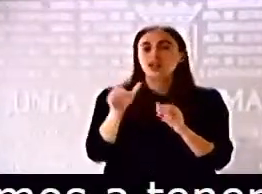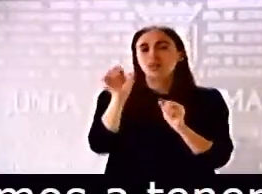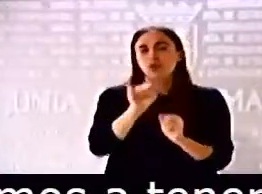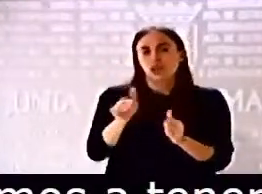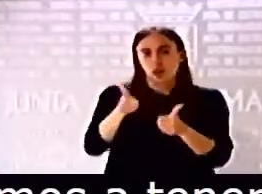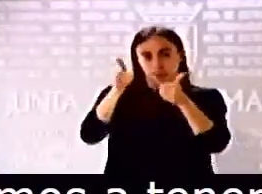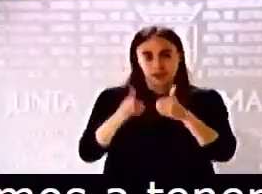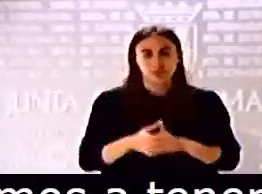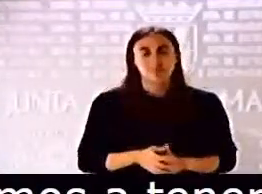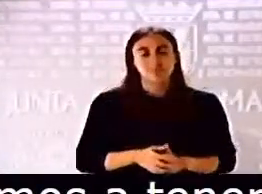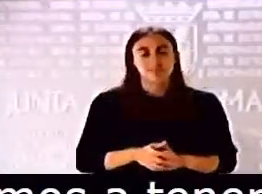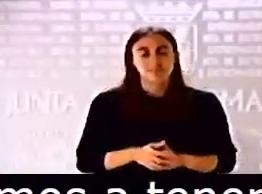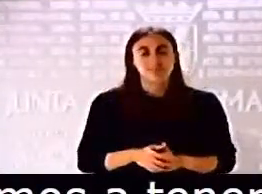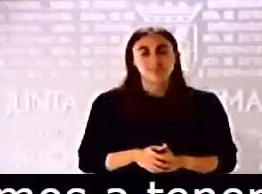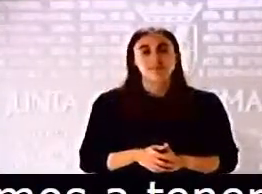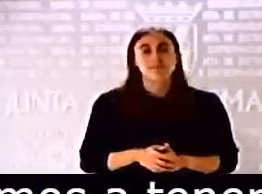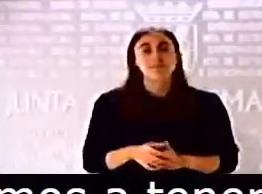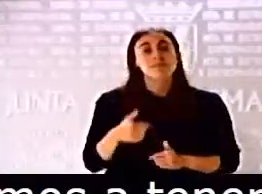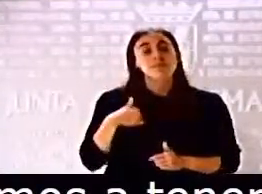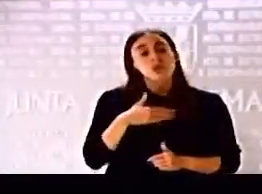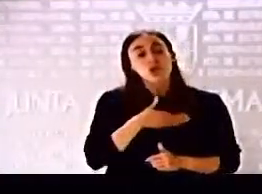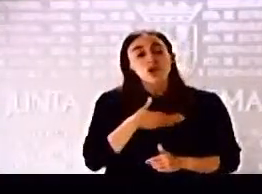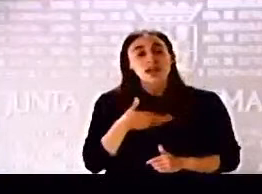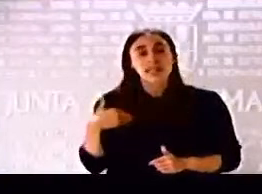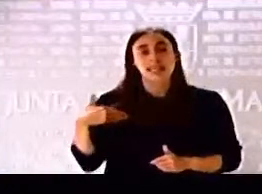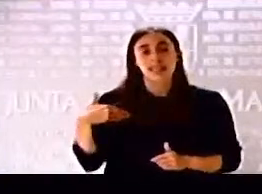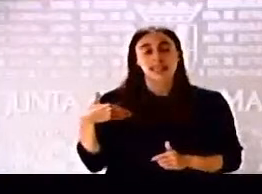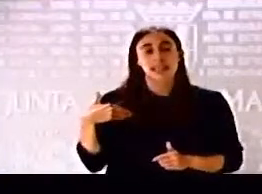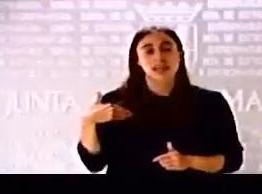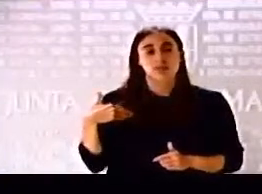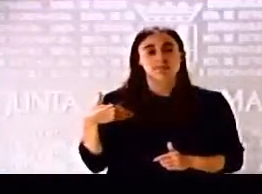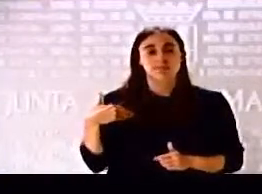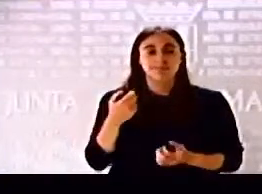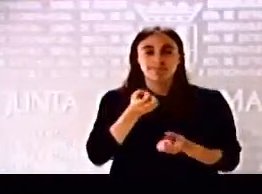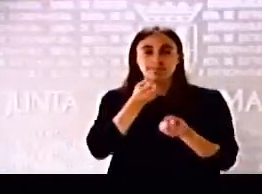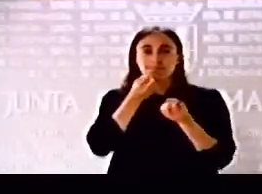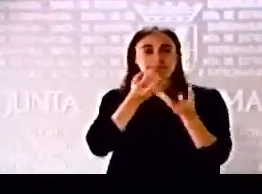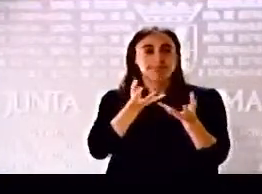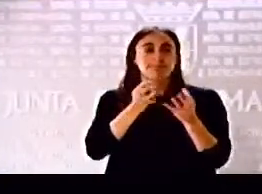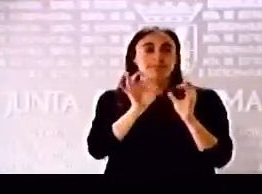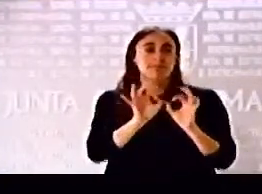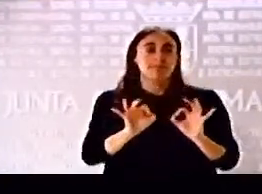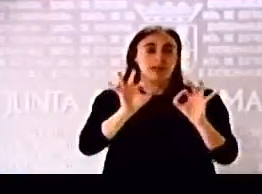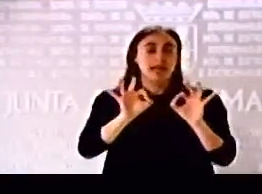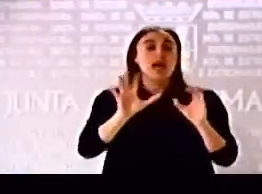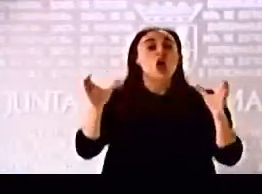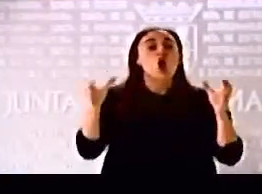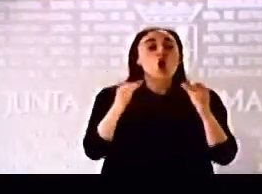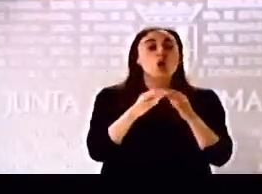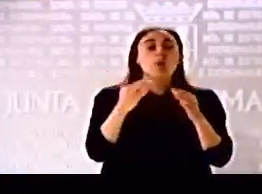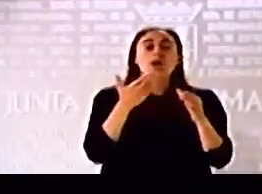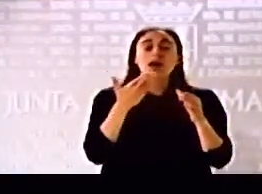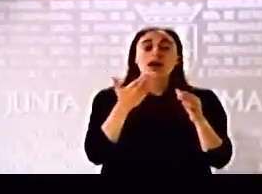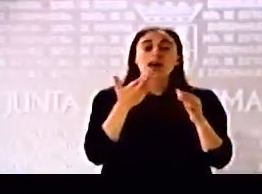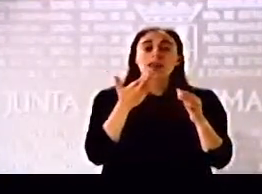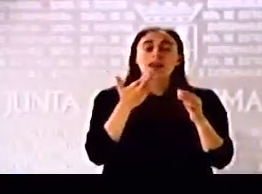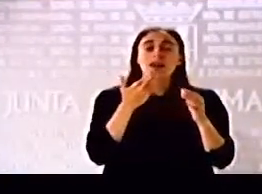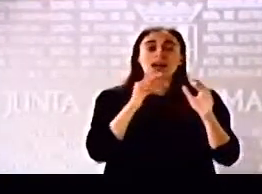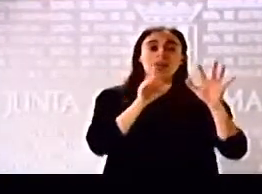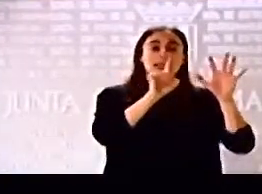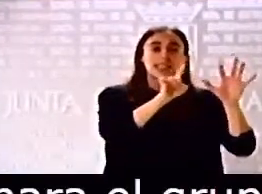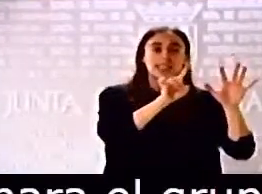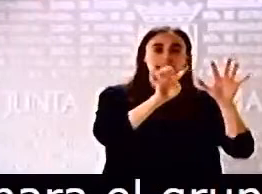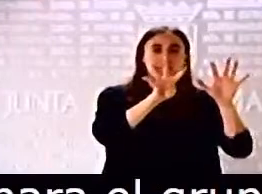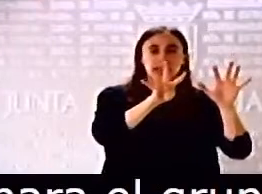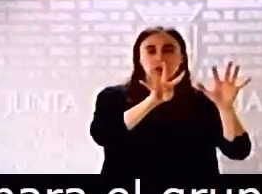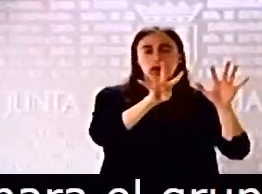Quiero hacer una reseña especial para el grupo de edad comprendido entre los 69